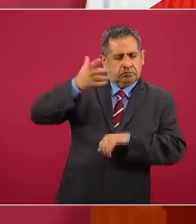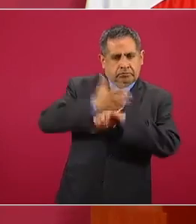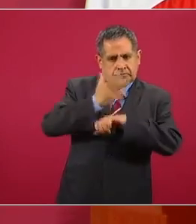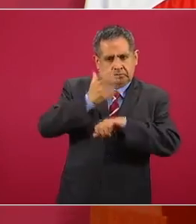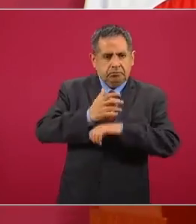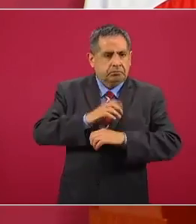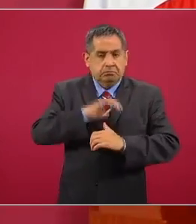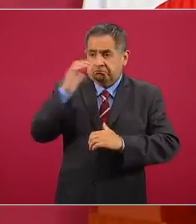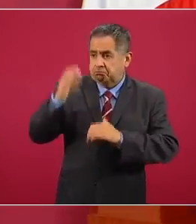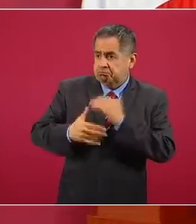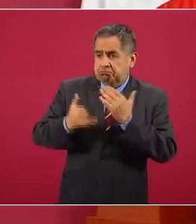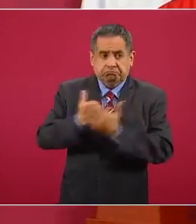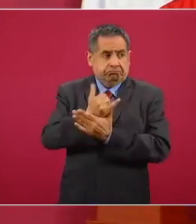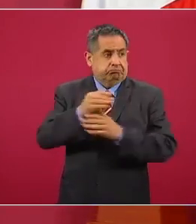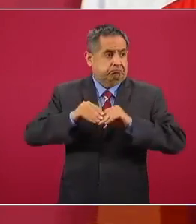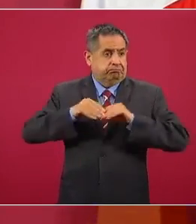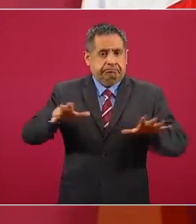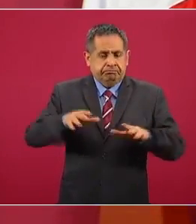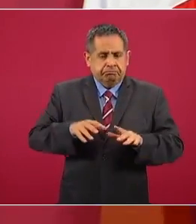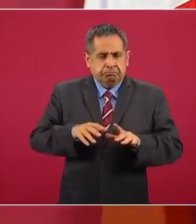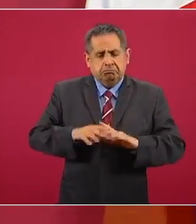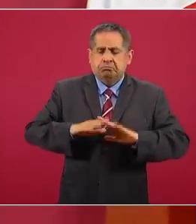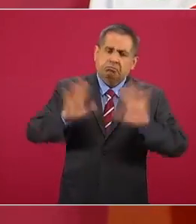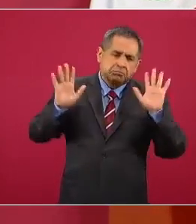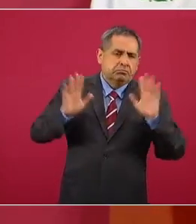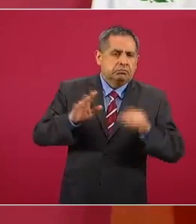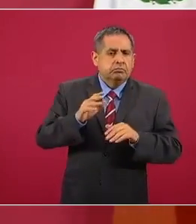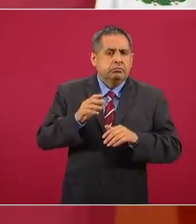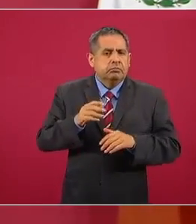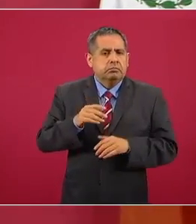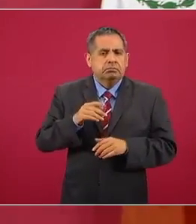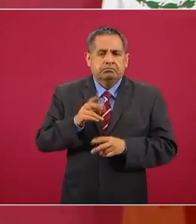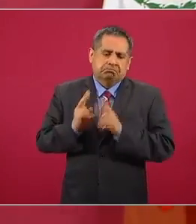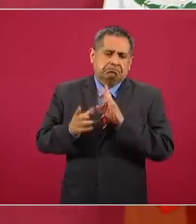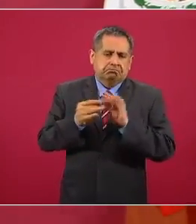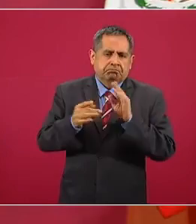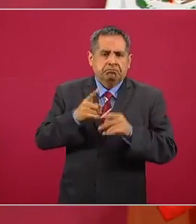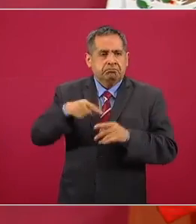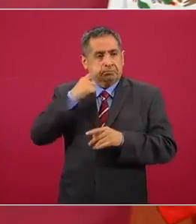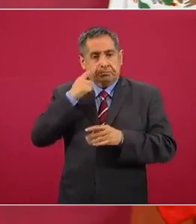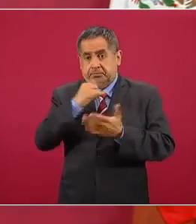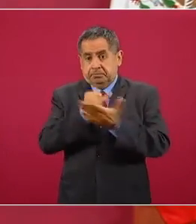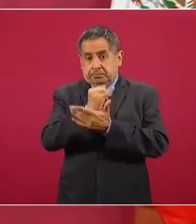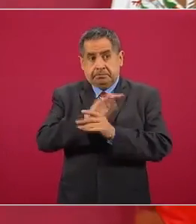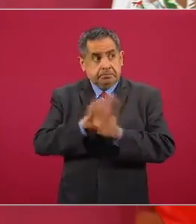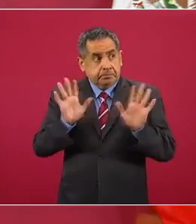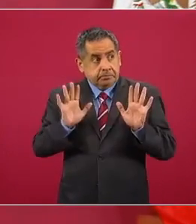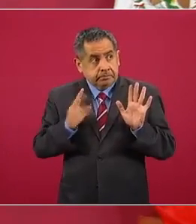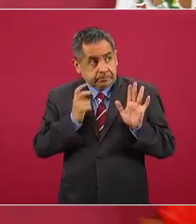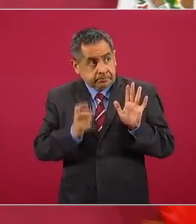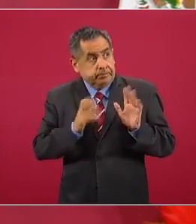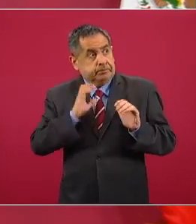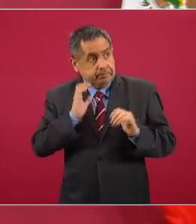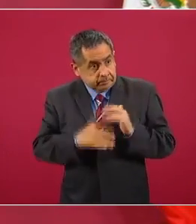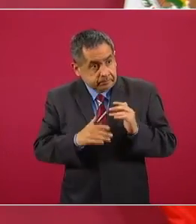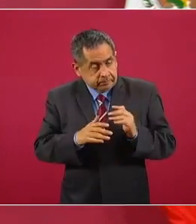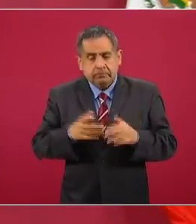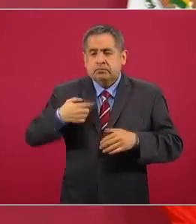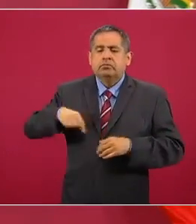de Estados Unidos resuelvan, se decida. Hasta